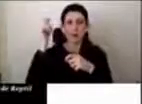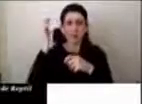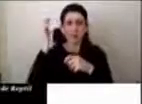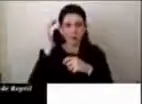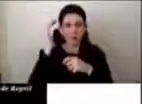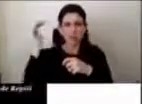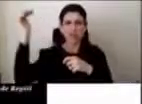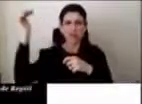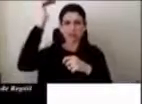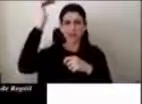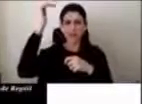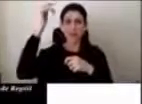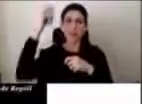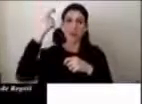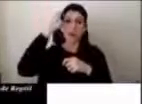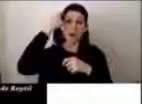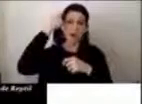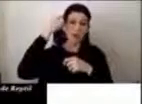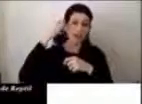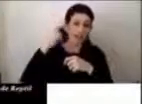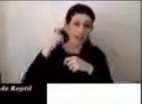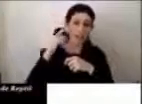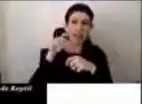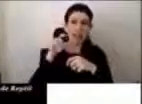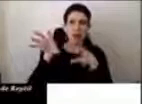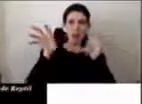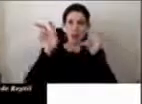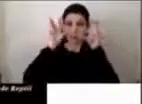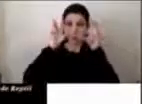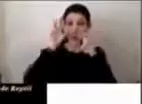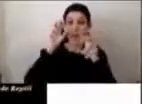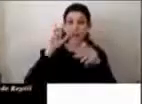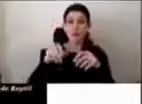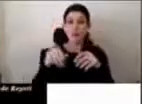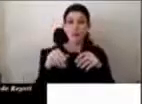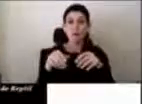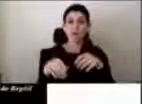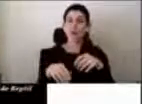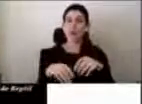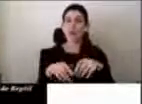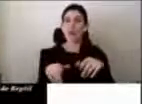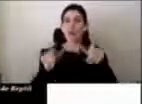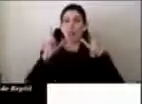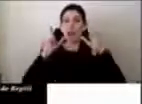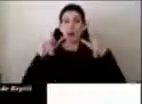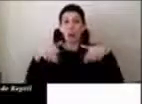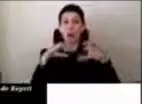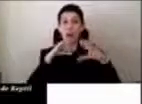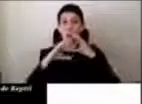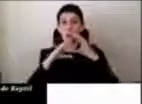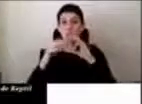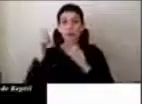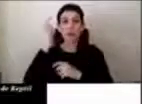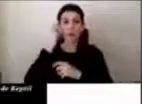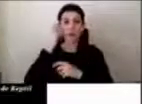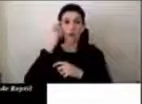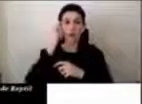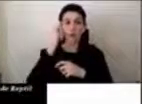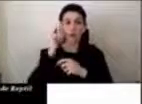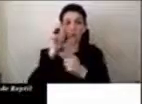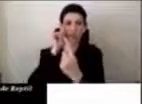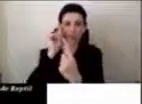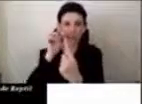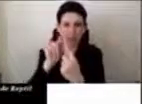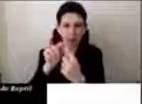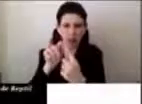conciencia, tales como la sensopercepción, el lenguaje, la comunicación, pensamiento, intencionalidad, y experiencia emocional y sentimiento.